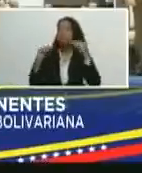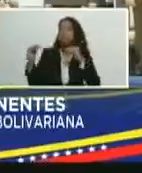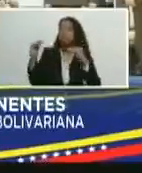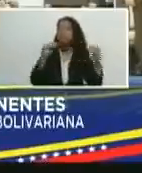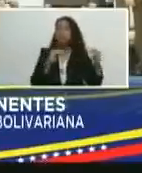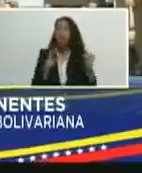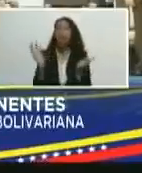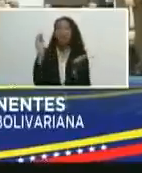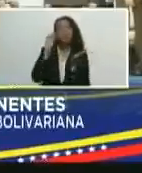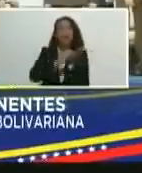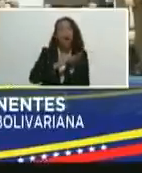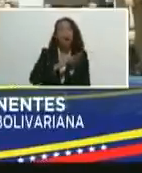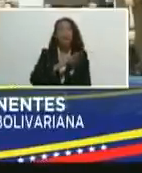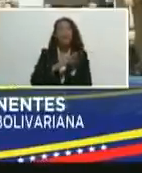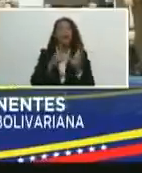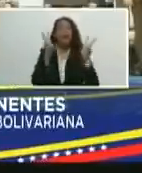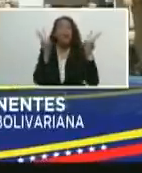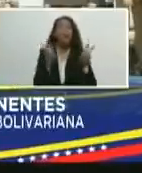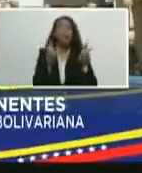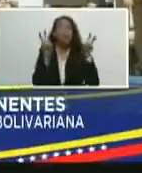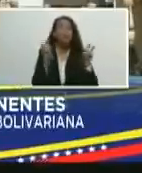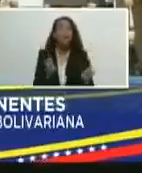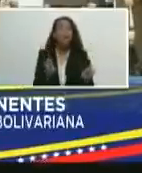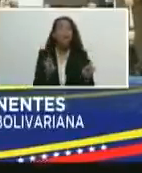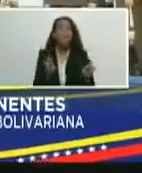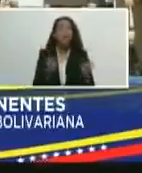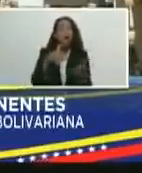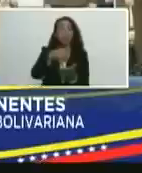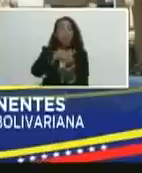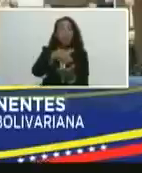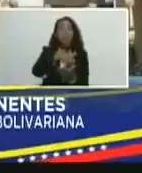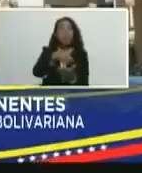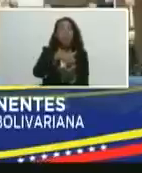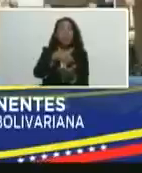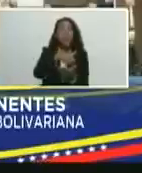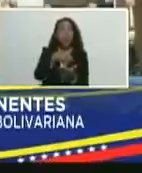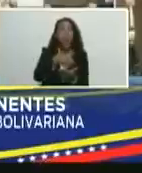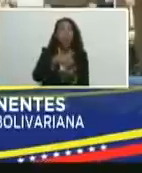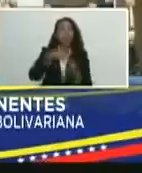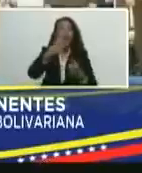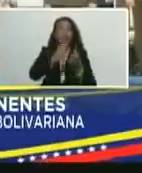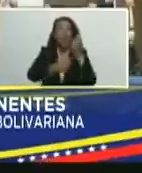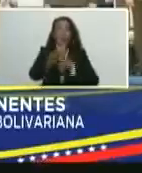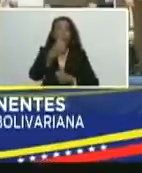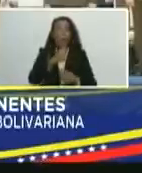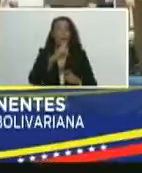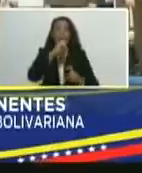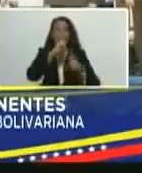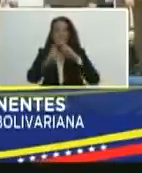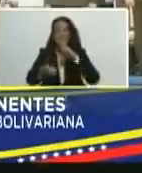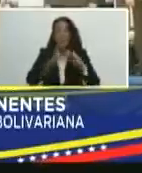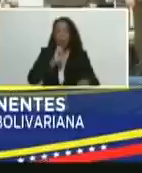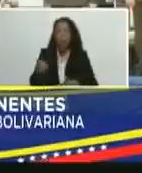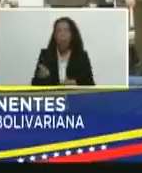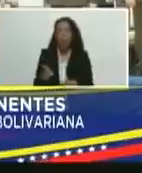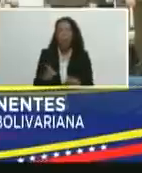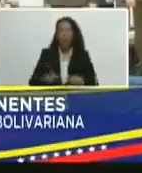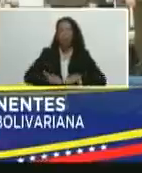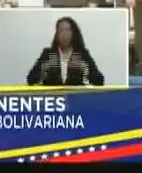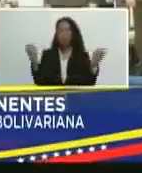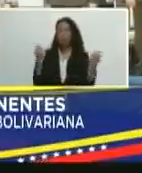que vuelven a tomar el tema de la desestabilización, de la siembra de odio, de la